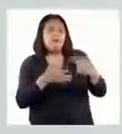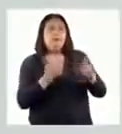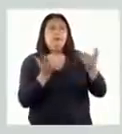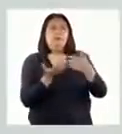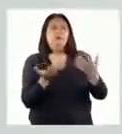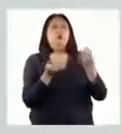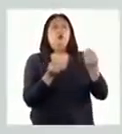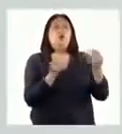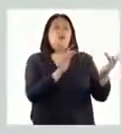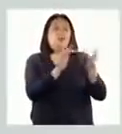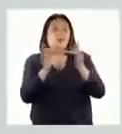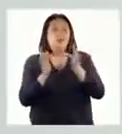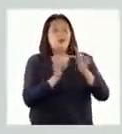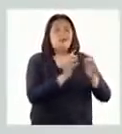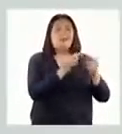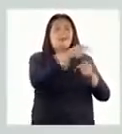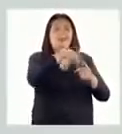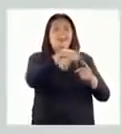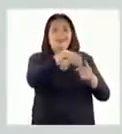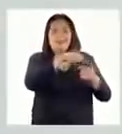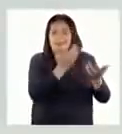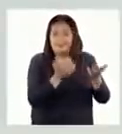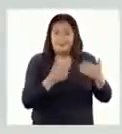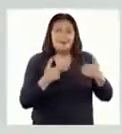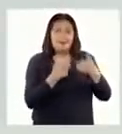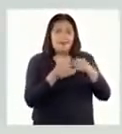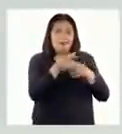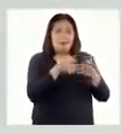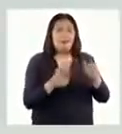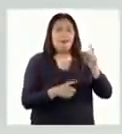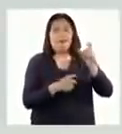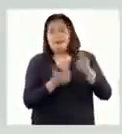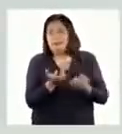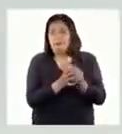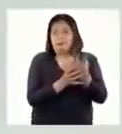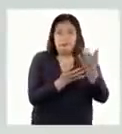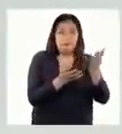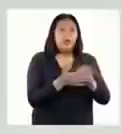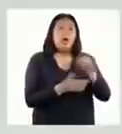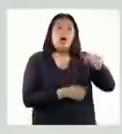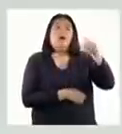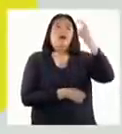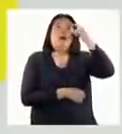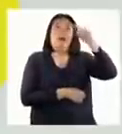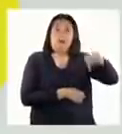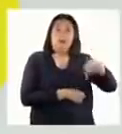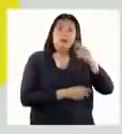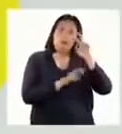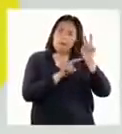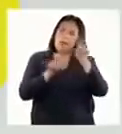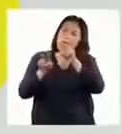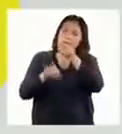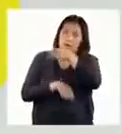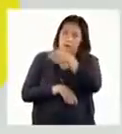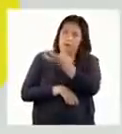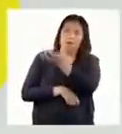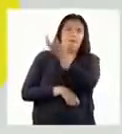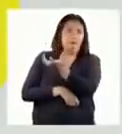las relaciones que existen entre ellos. Ahora, con eso en mente, veamos esta